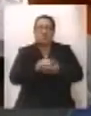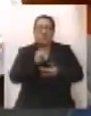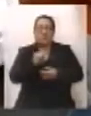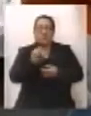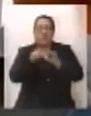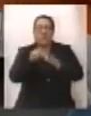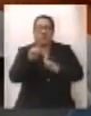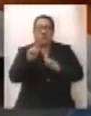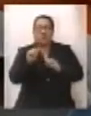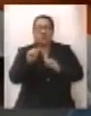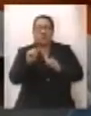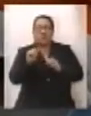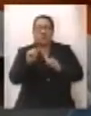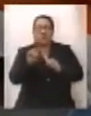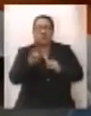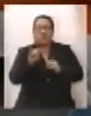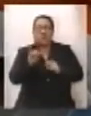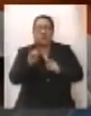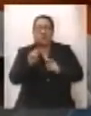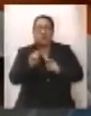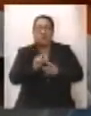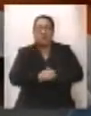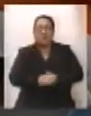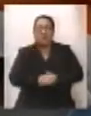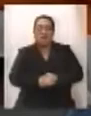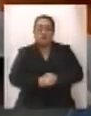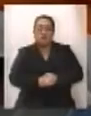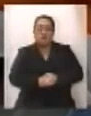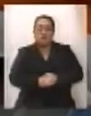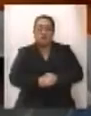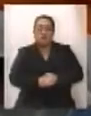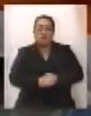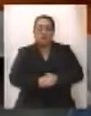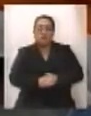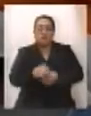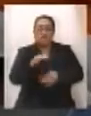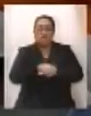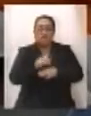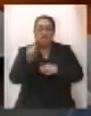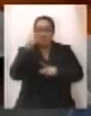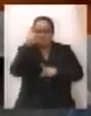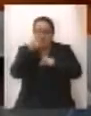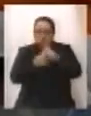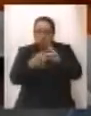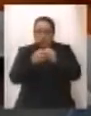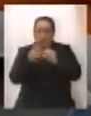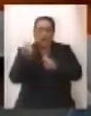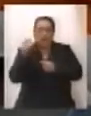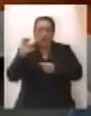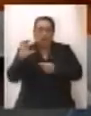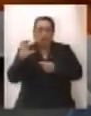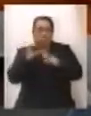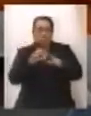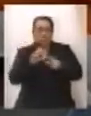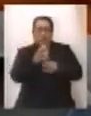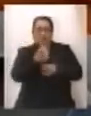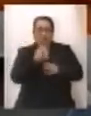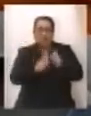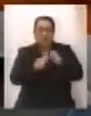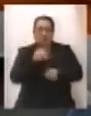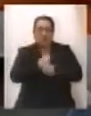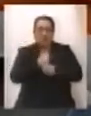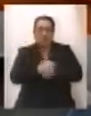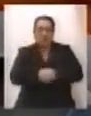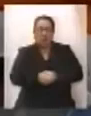es de 7 unidades impositivas tributarias, es decir, sobre esa suma de dinero que reciben los